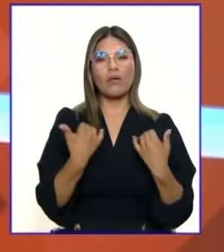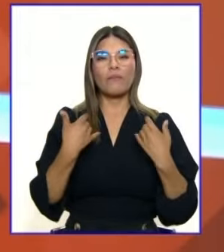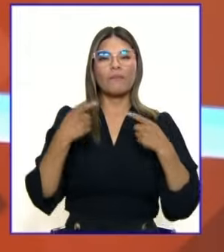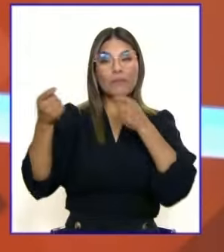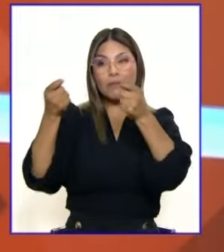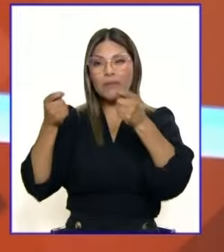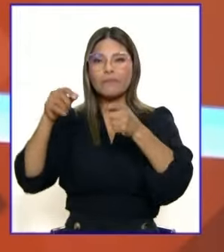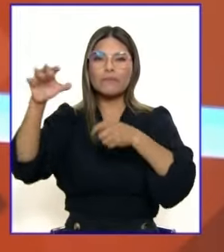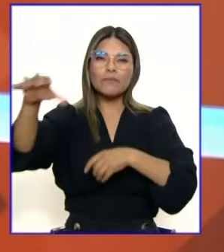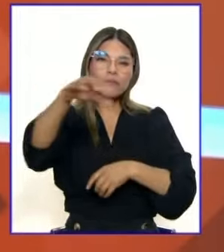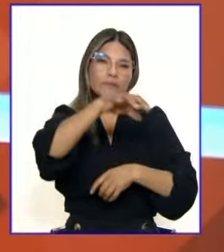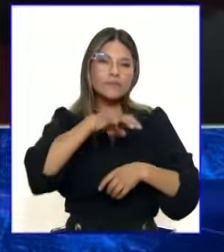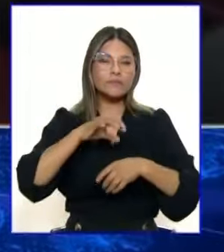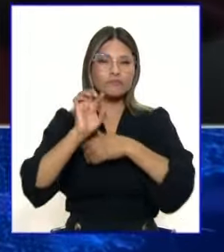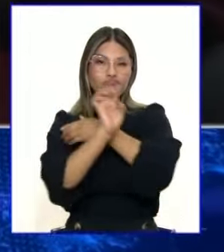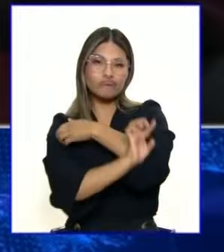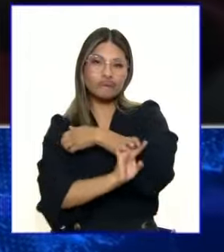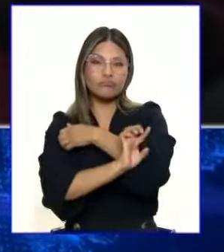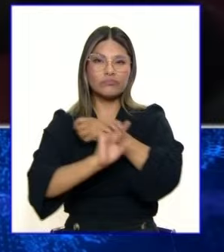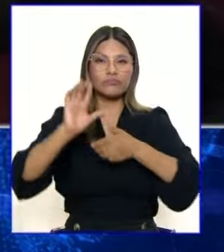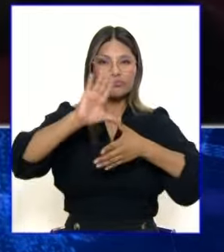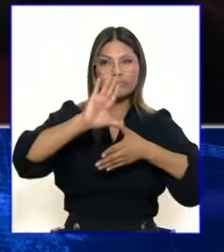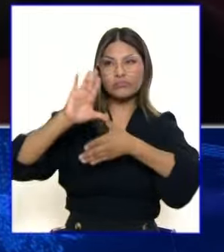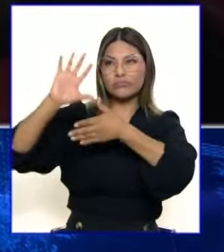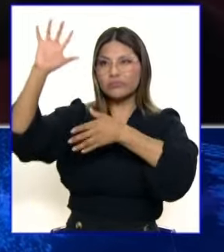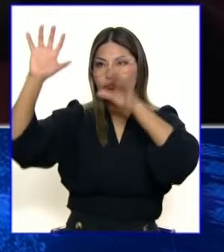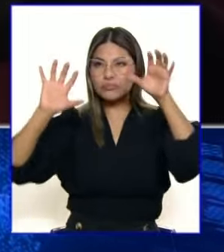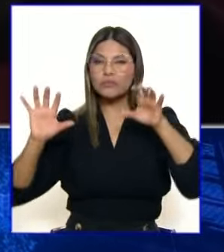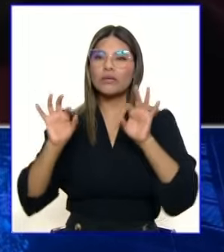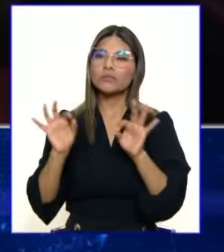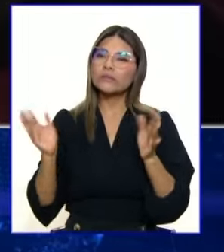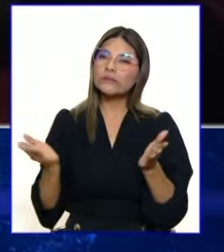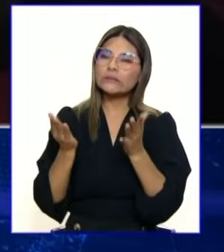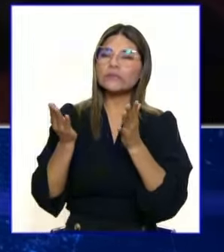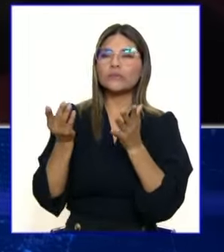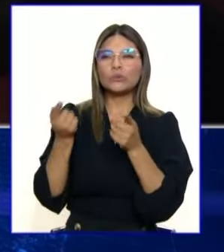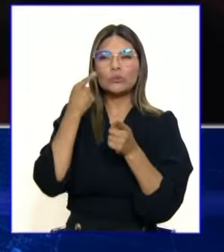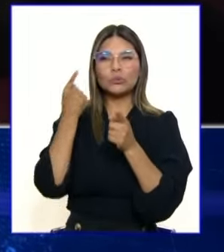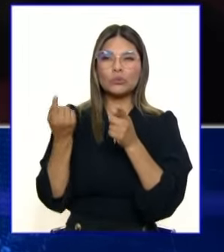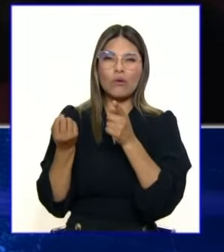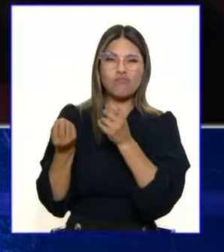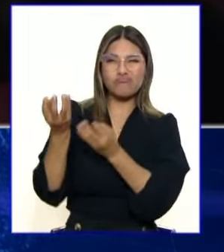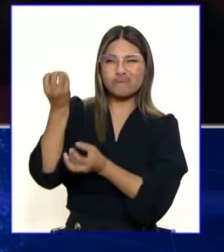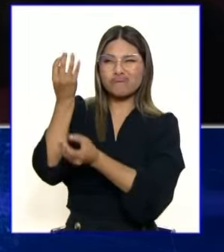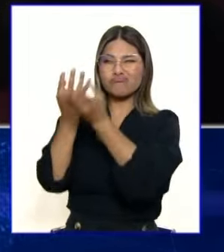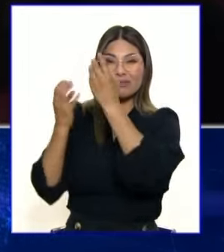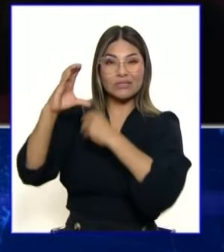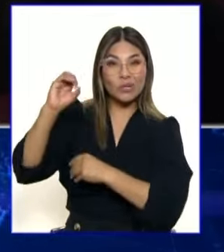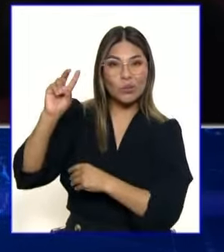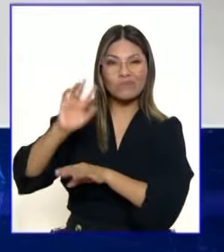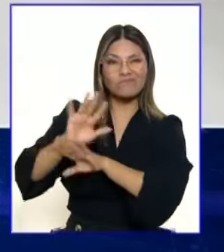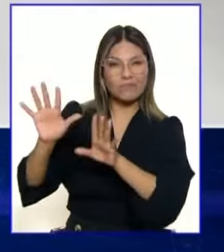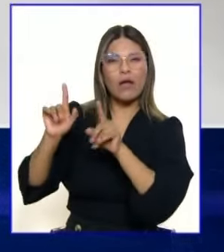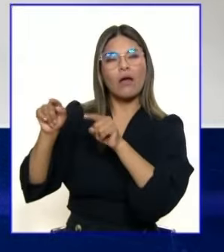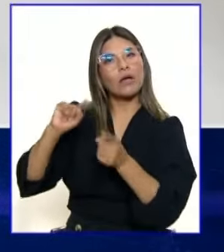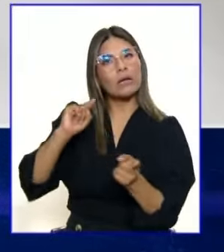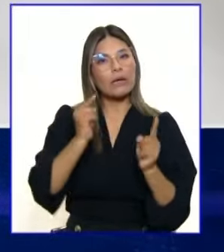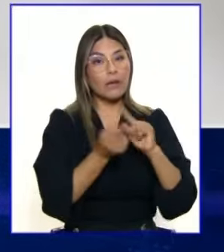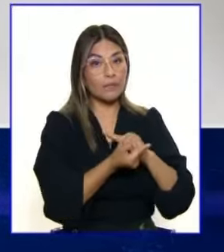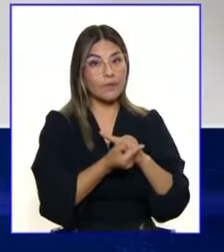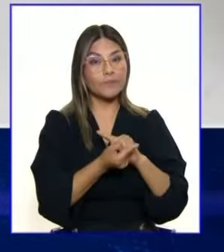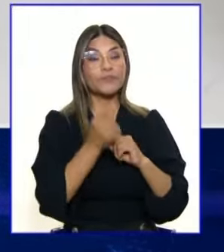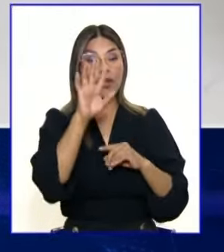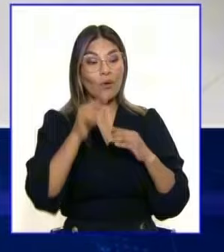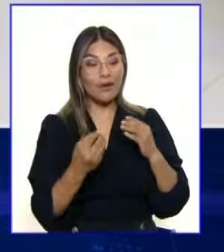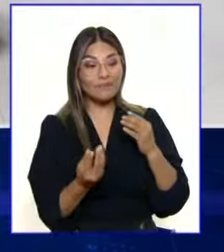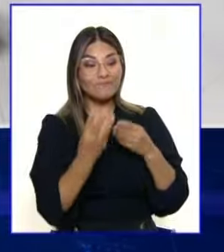plegando a tecnologías más limpias de reducción de emisiones. Y con respecto, Alex, al punto que manifiestas de la inteligencia artificial y la tecnología,